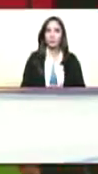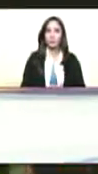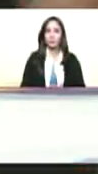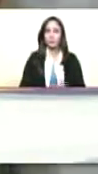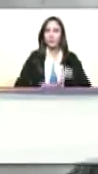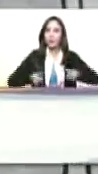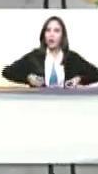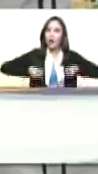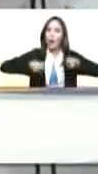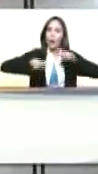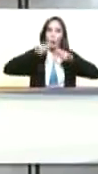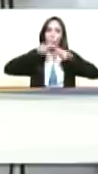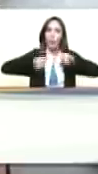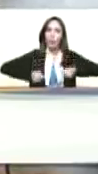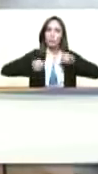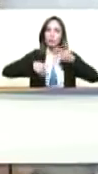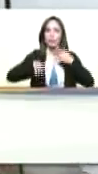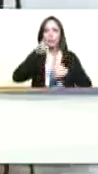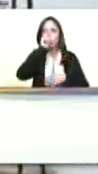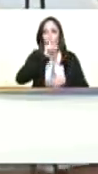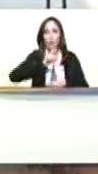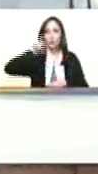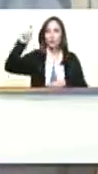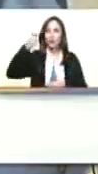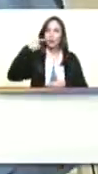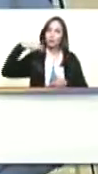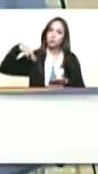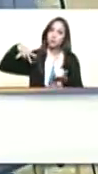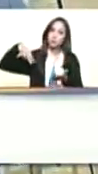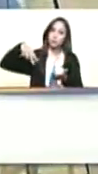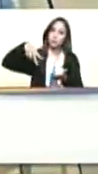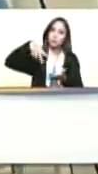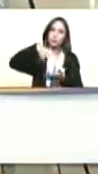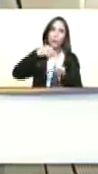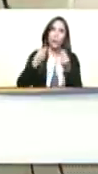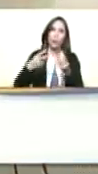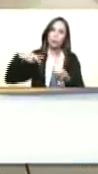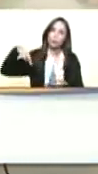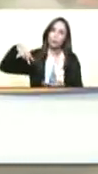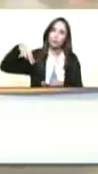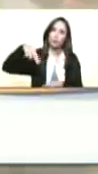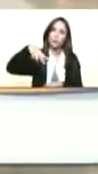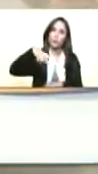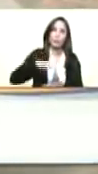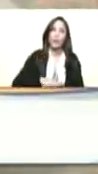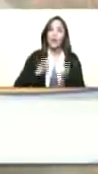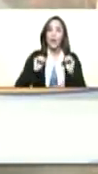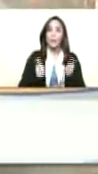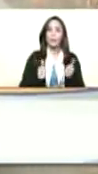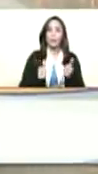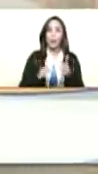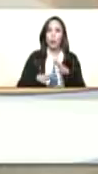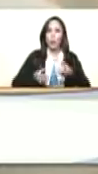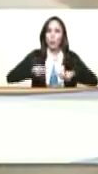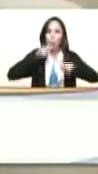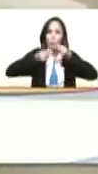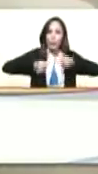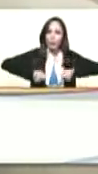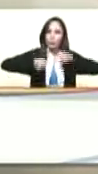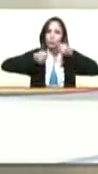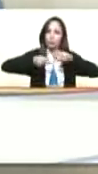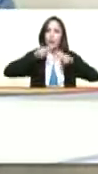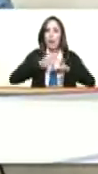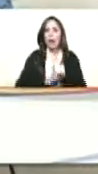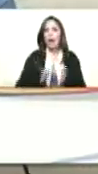CLAP, CLAP, CLAP. Y continuamos, mira, continuamos el camino. Cuando nacieron los CLAP, surgió la